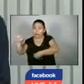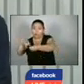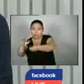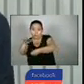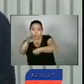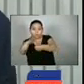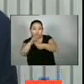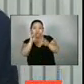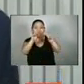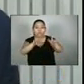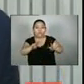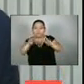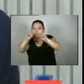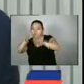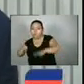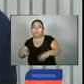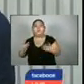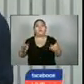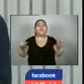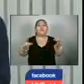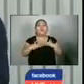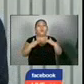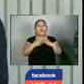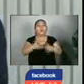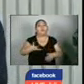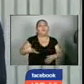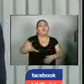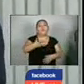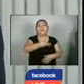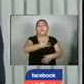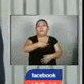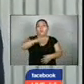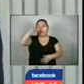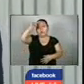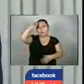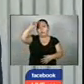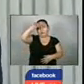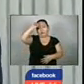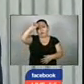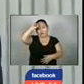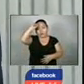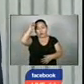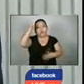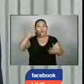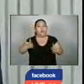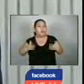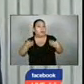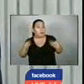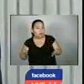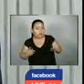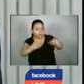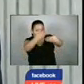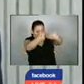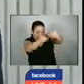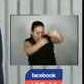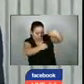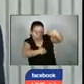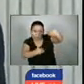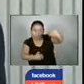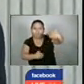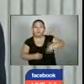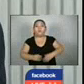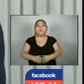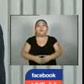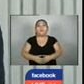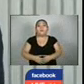votaciones. Estamos trabajando ya también en los presupuestos extraordinarios que el Tribunal Supremo Electoral va a requerir